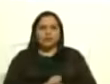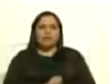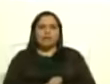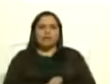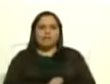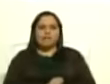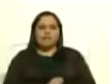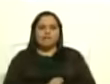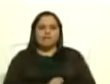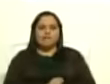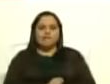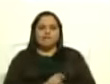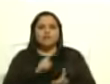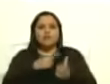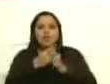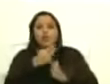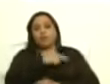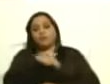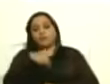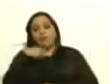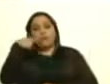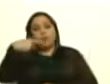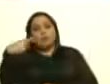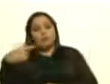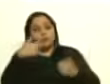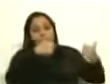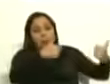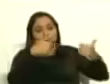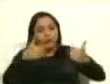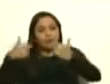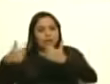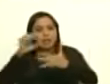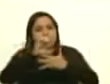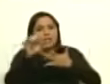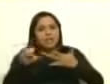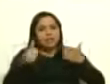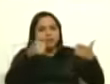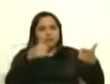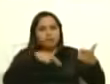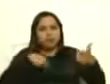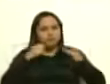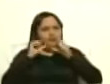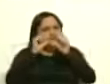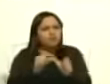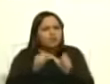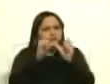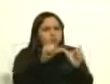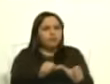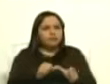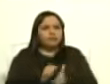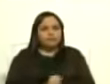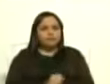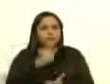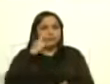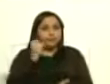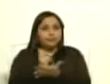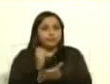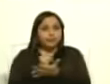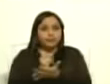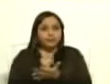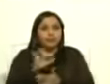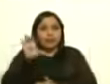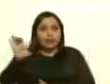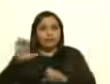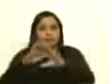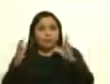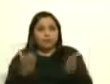nuestra política funciona, nuestra estrategia funciona y la mantendremos. Imagínense ustedes, un país en el mundo, el